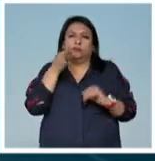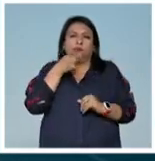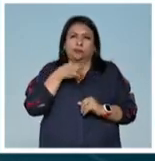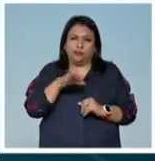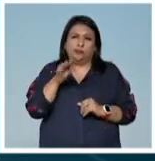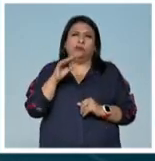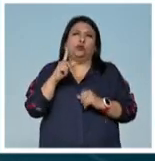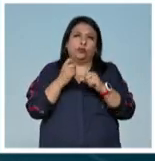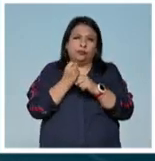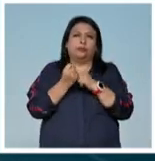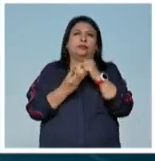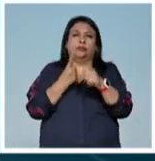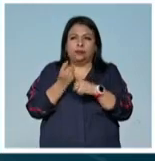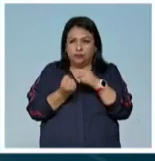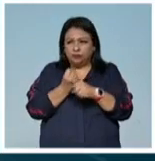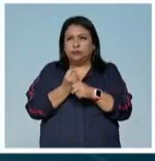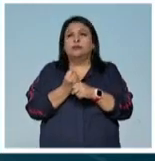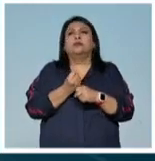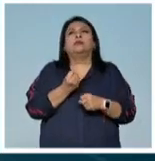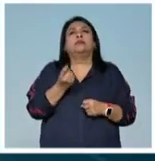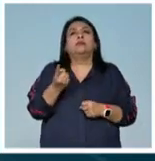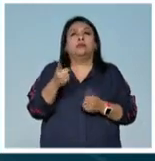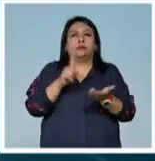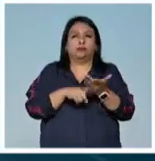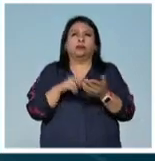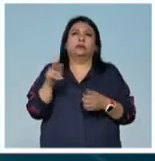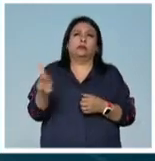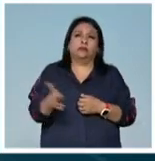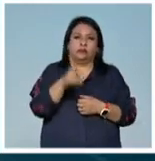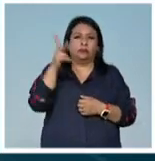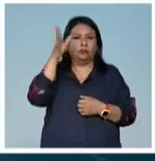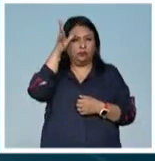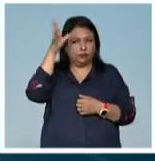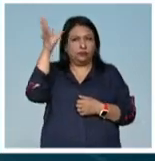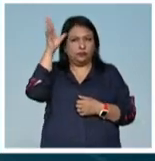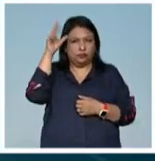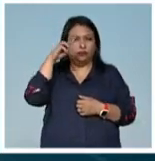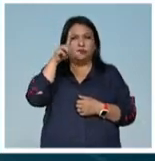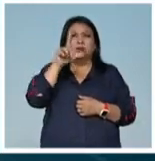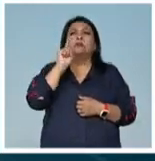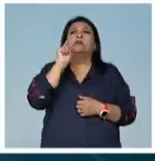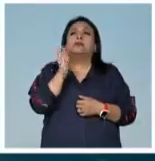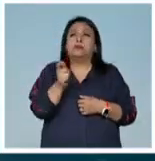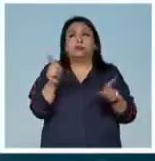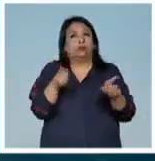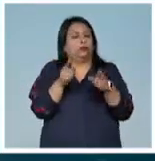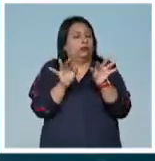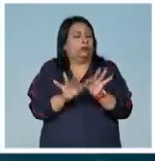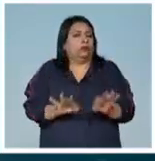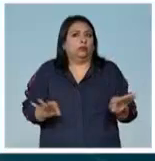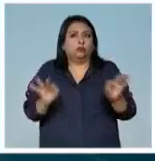festividad anual que se realizaba con este pueblo mexica, la música es